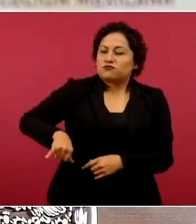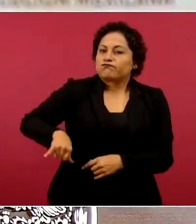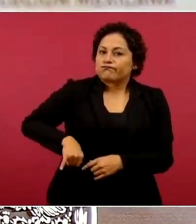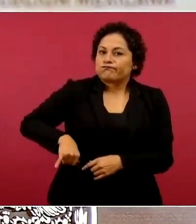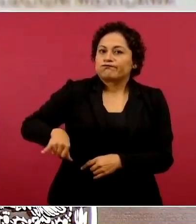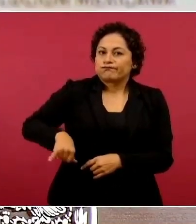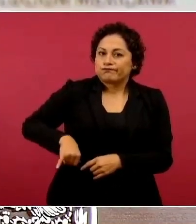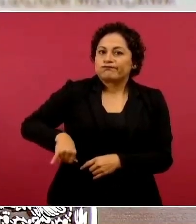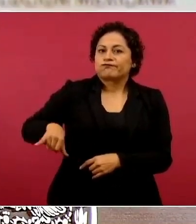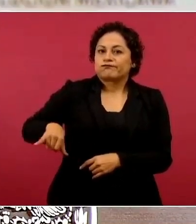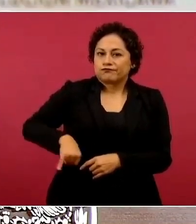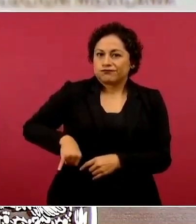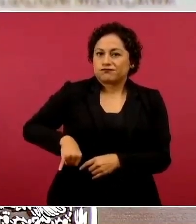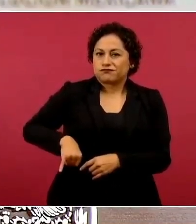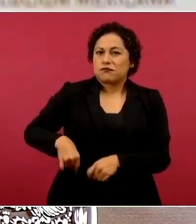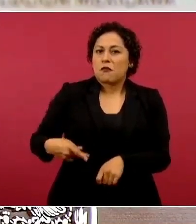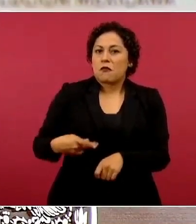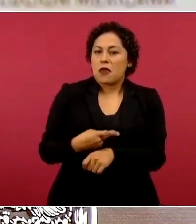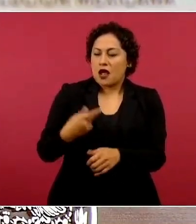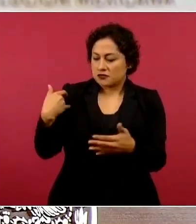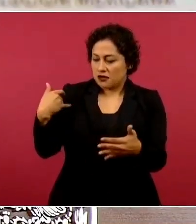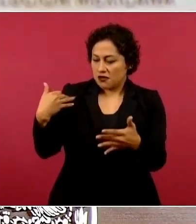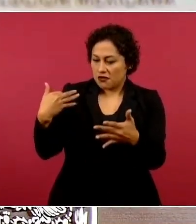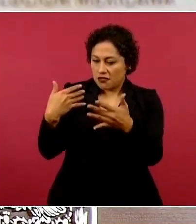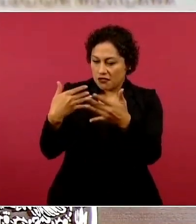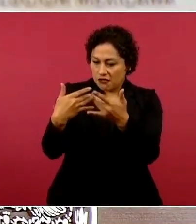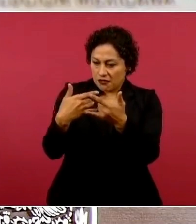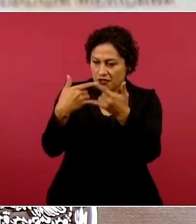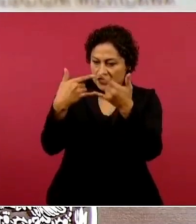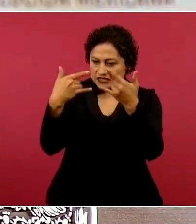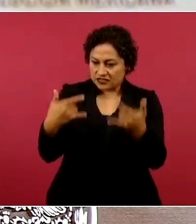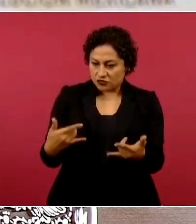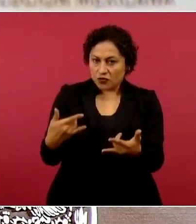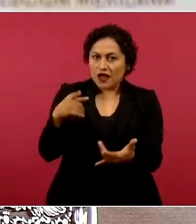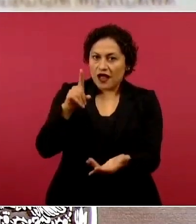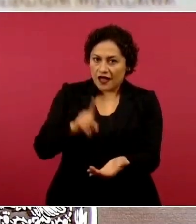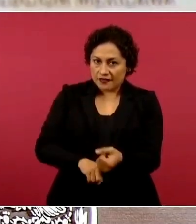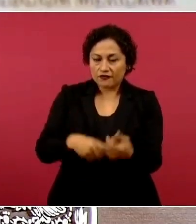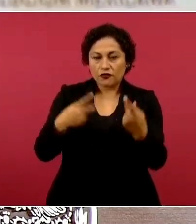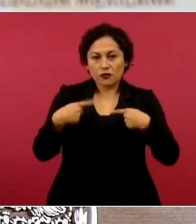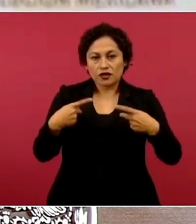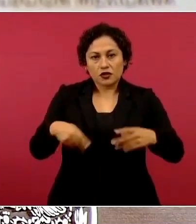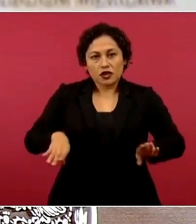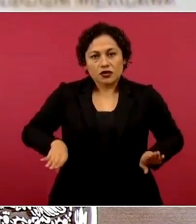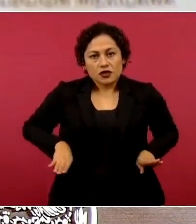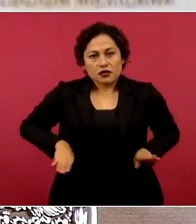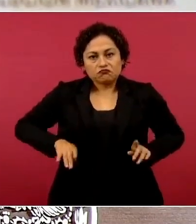se ha comportado históricamente el conservadurismo en México,